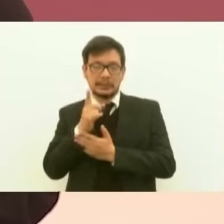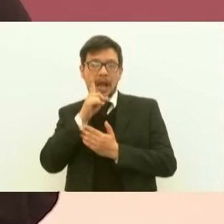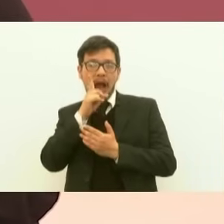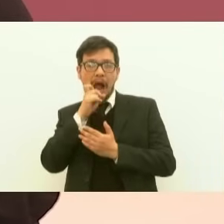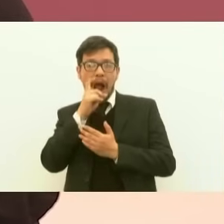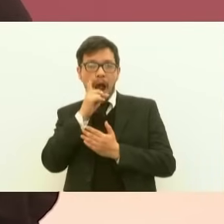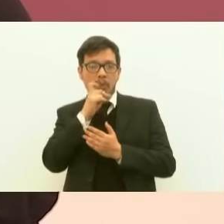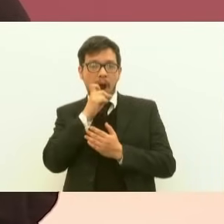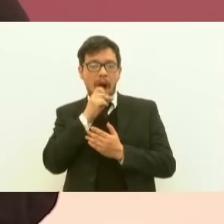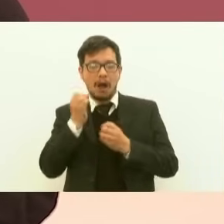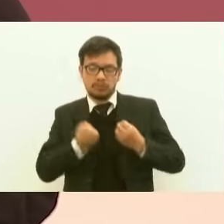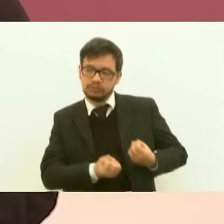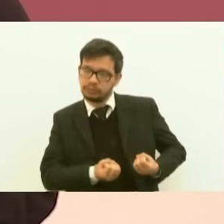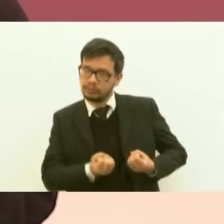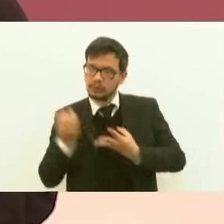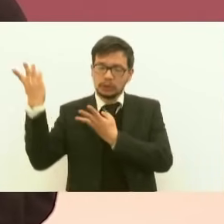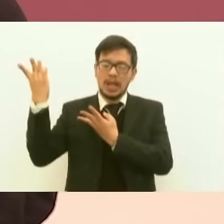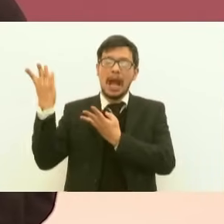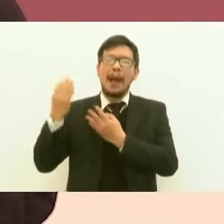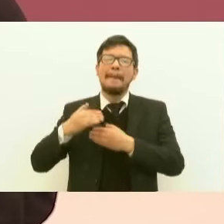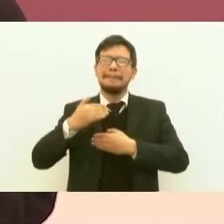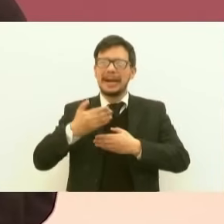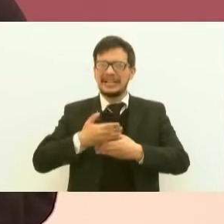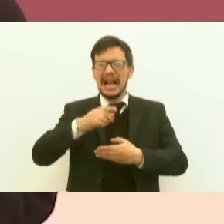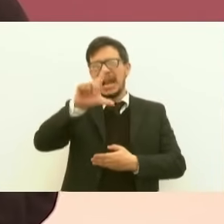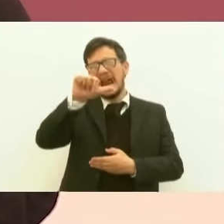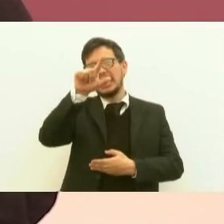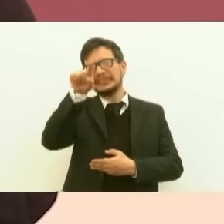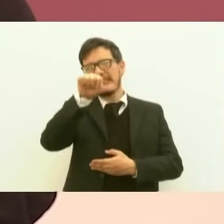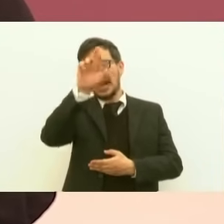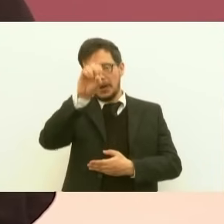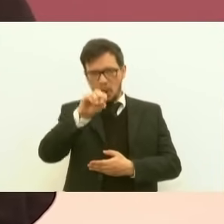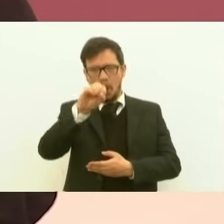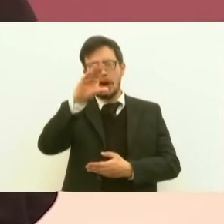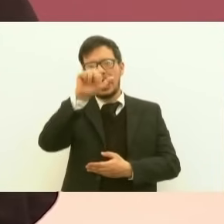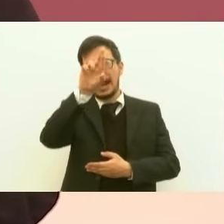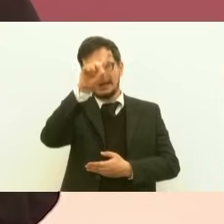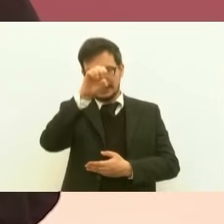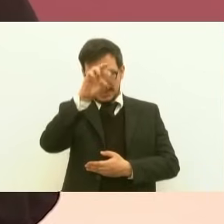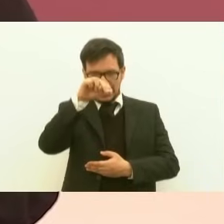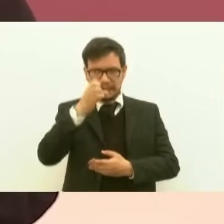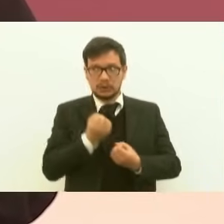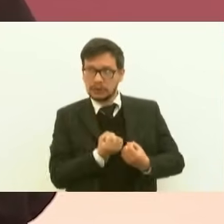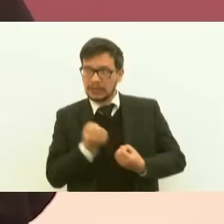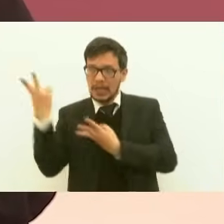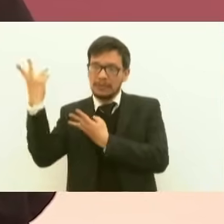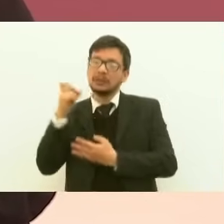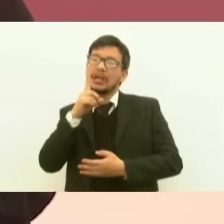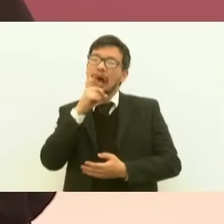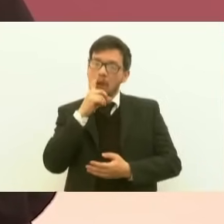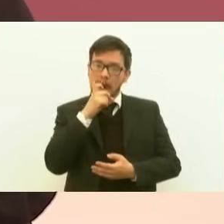la presa Lázaro Cárdenas y la presa Francisco Zarco para no estar